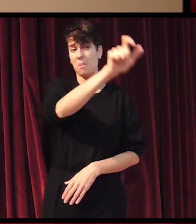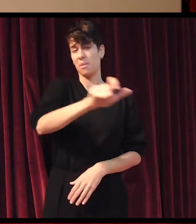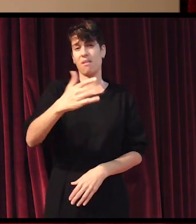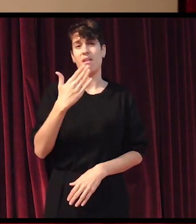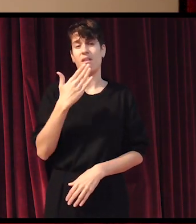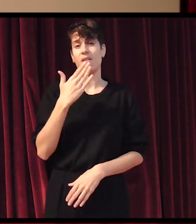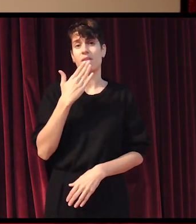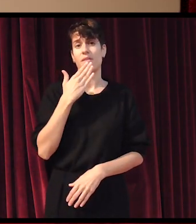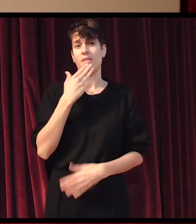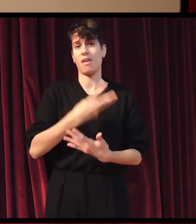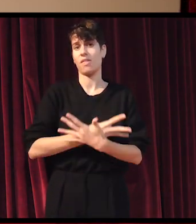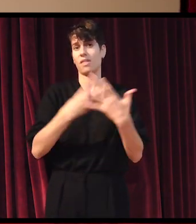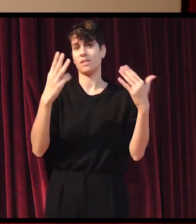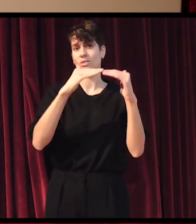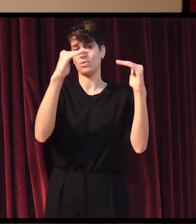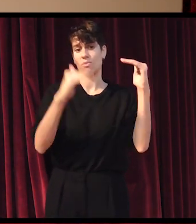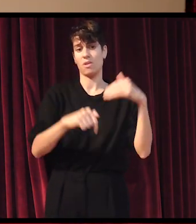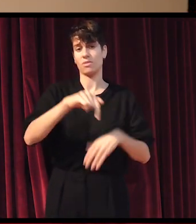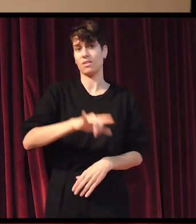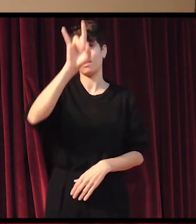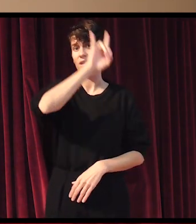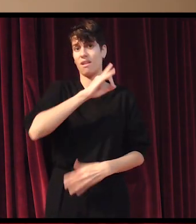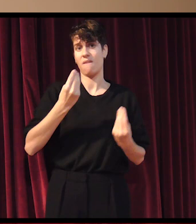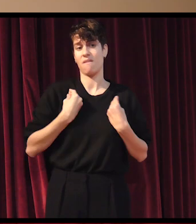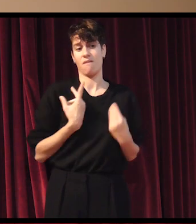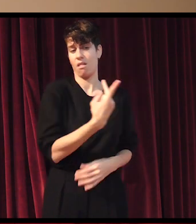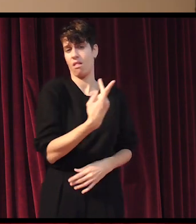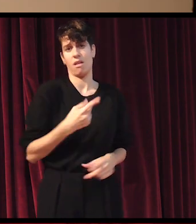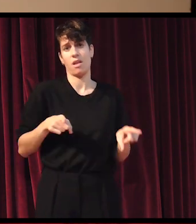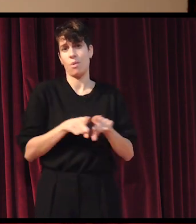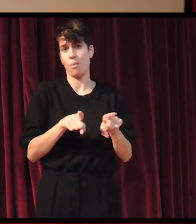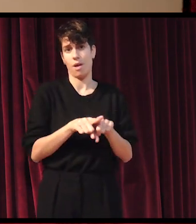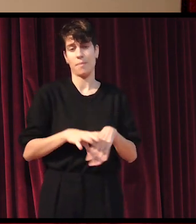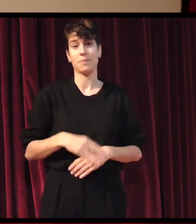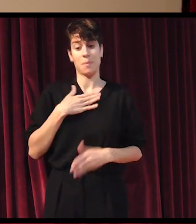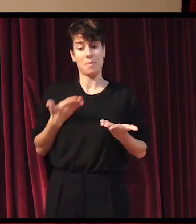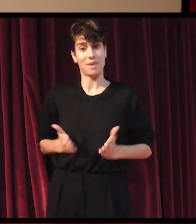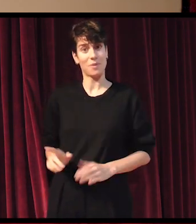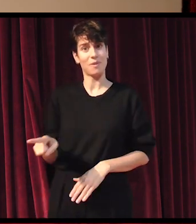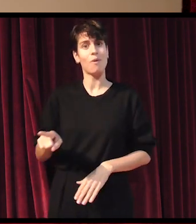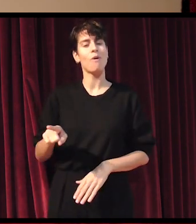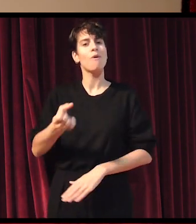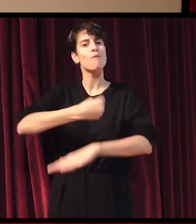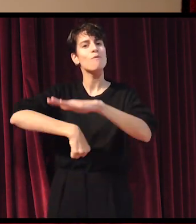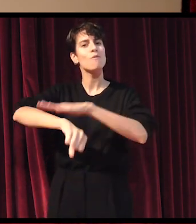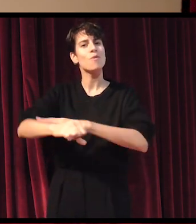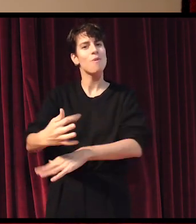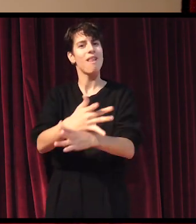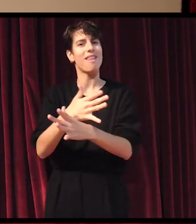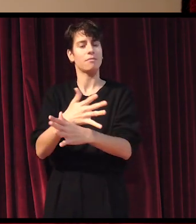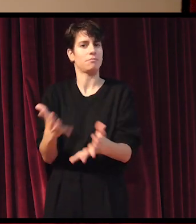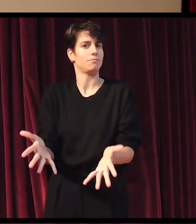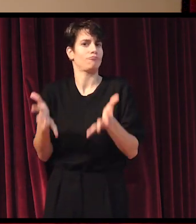menores de edad que viven en Canarias, bueno, pues a mi hijo le gusta jugar al fútbol como a cualquier otro niño